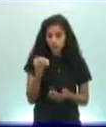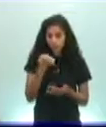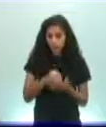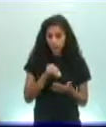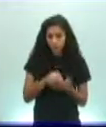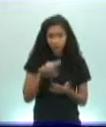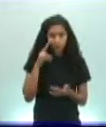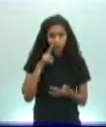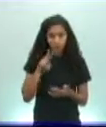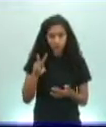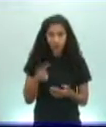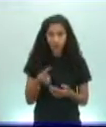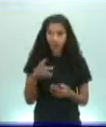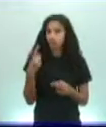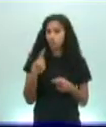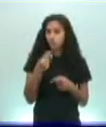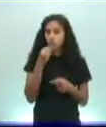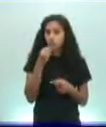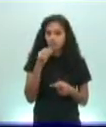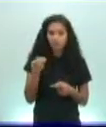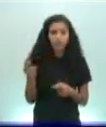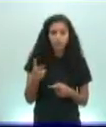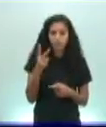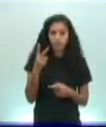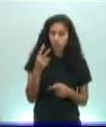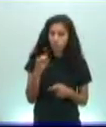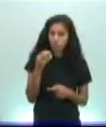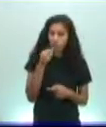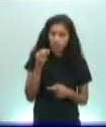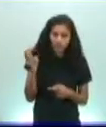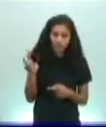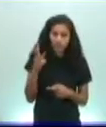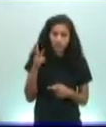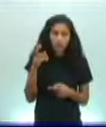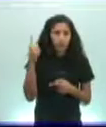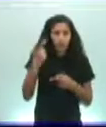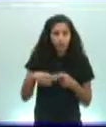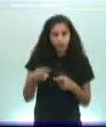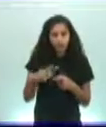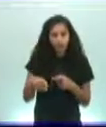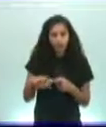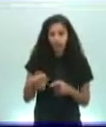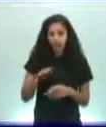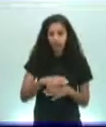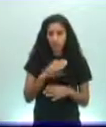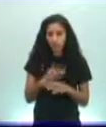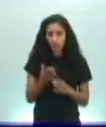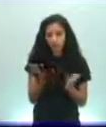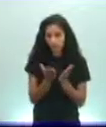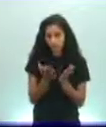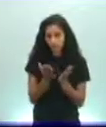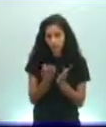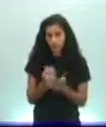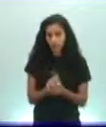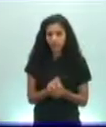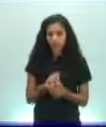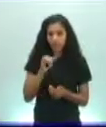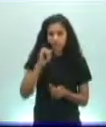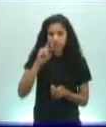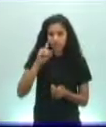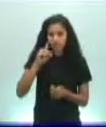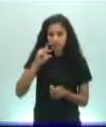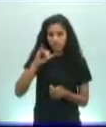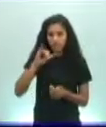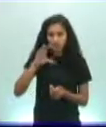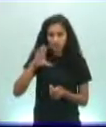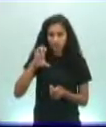hallando la raíz, que puede ser cuadrada, cúbica o en grados posteriores a otro índice.